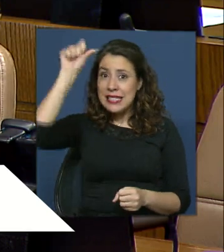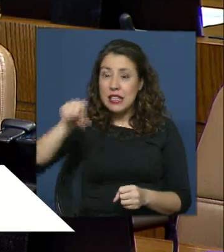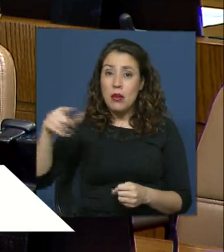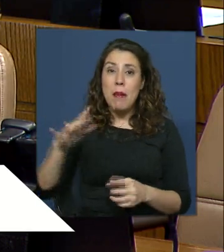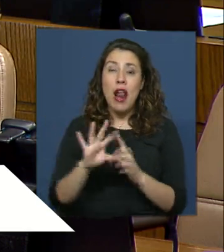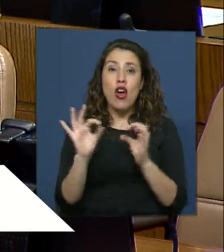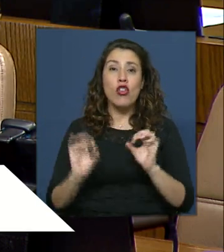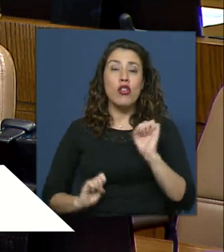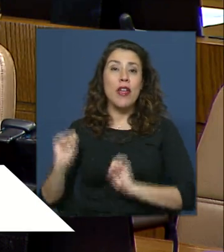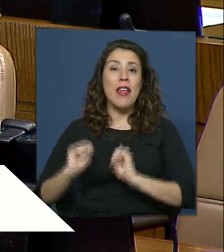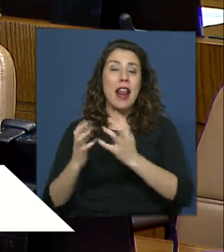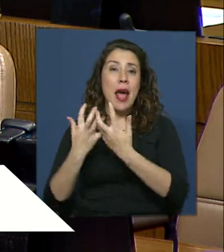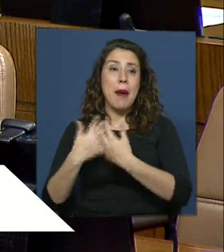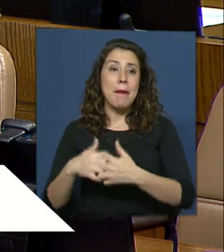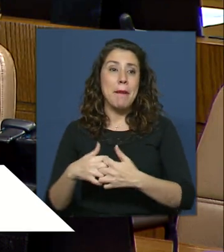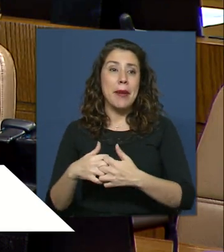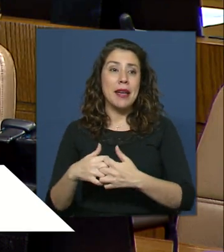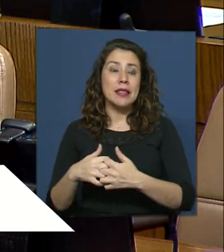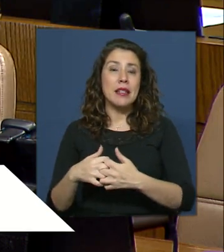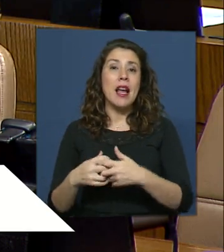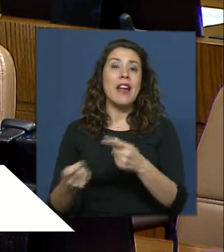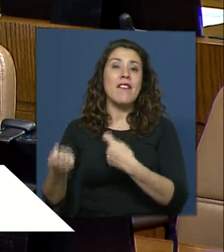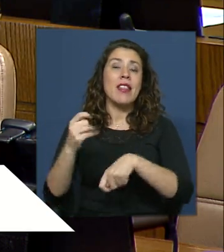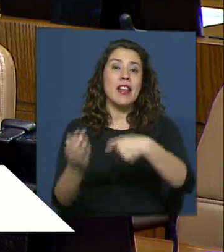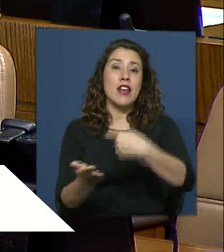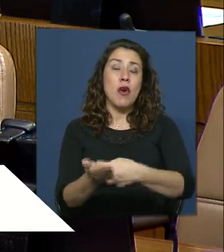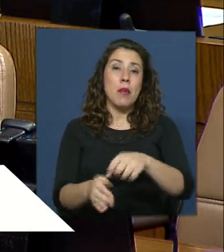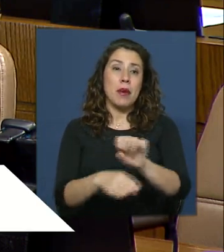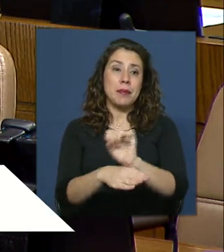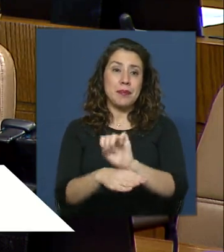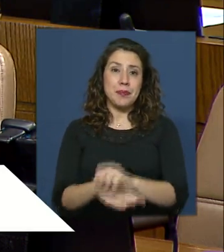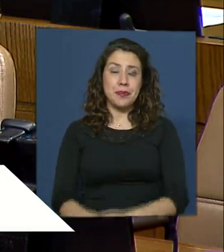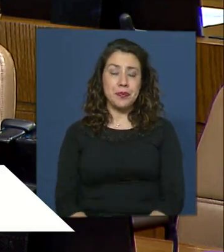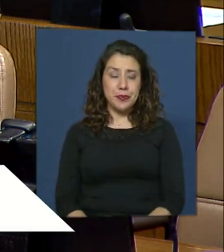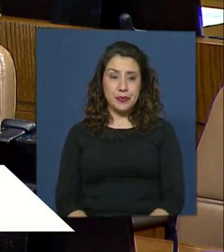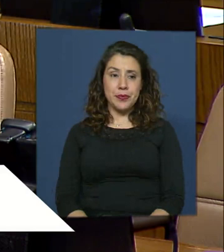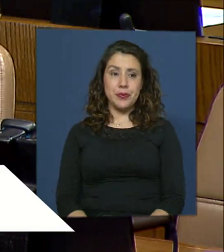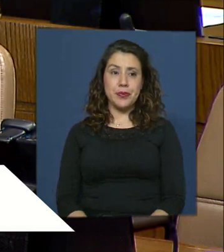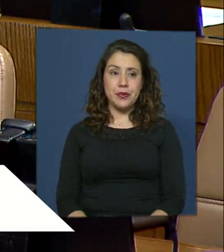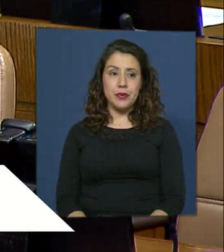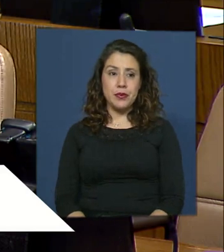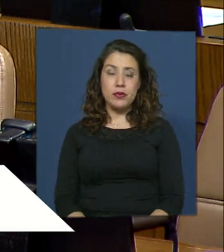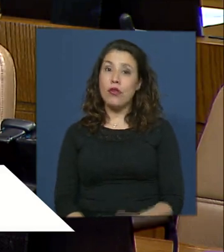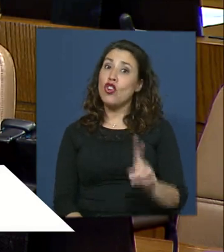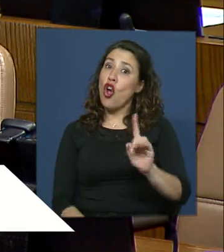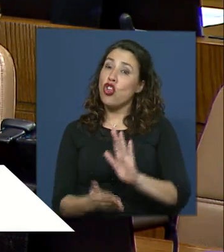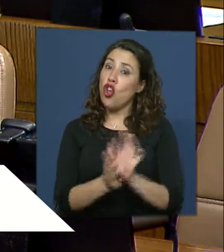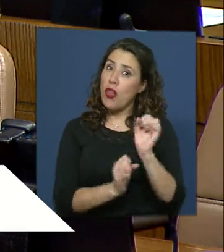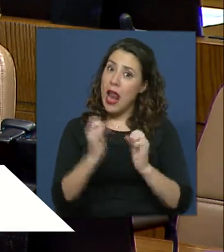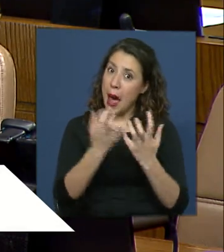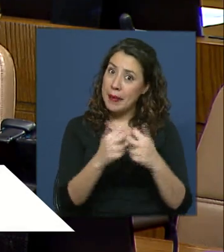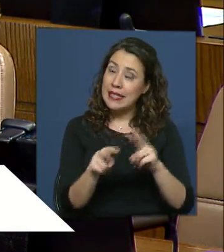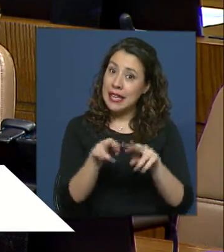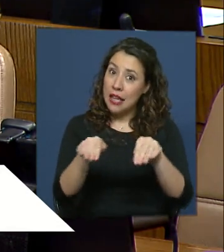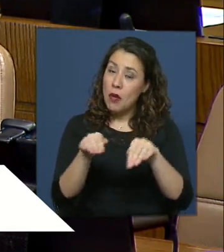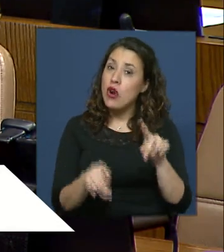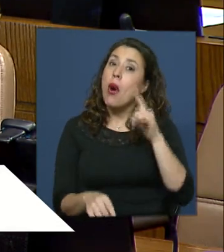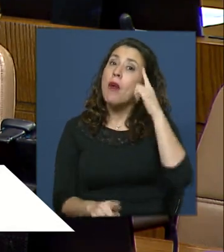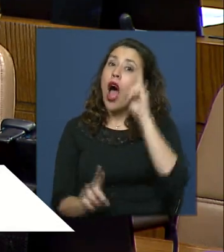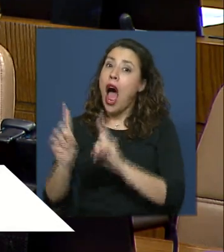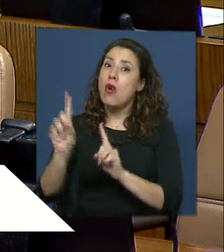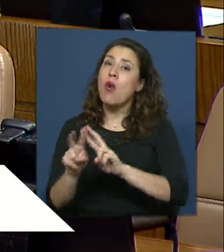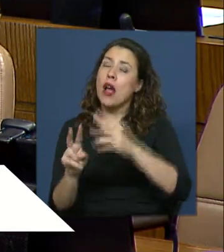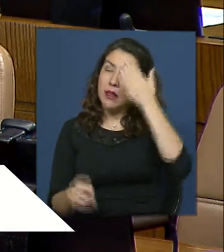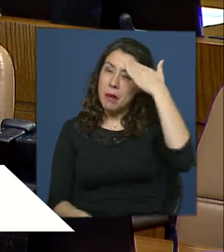de algunos empresarios dedicados a este rubro de la venta, de la compra y venta de vehículos. No todos, por cierto, pero hay uno que lo hacen súper